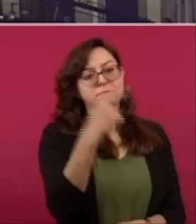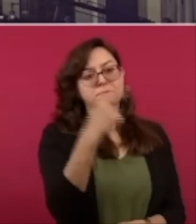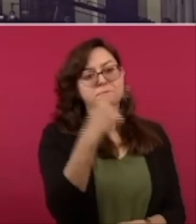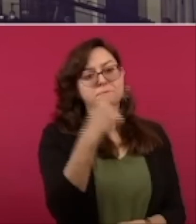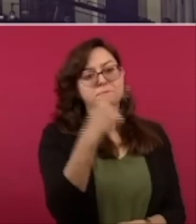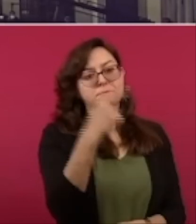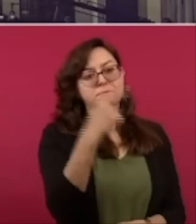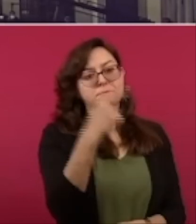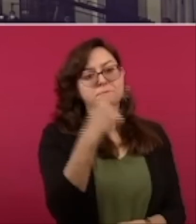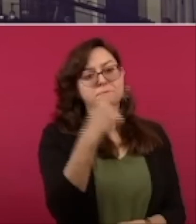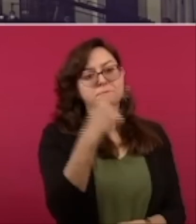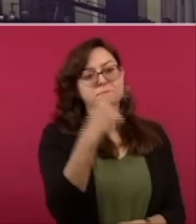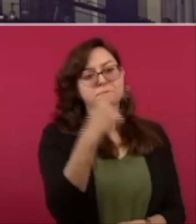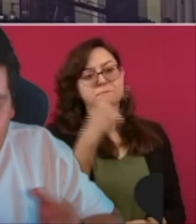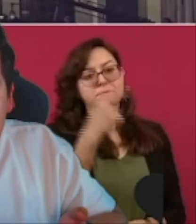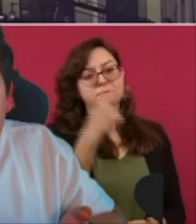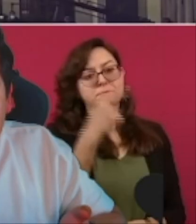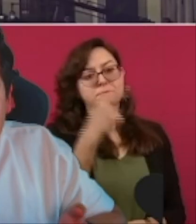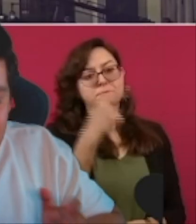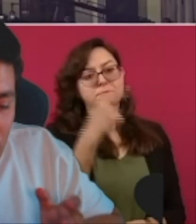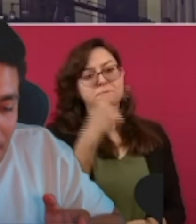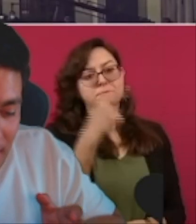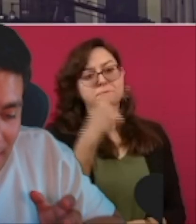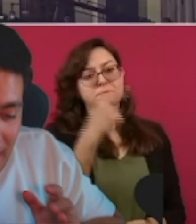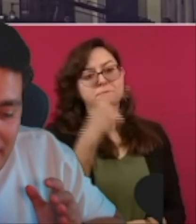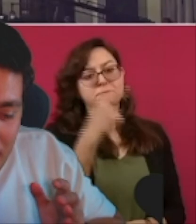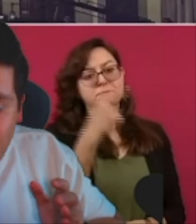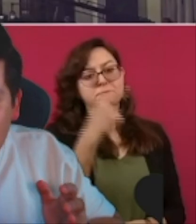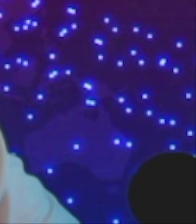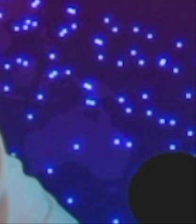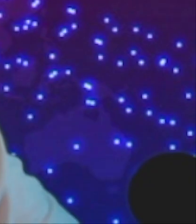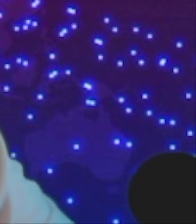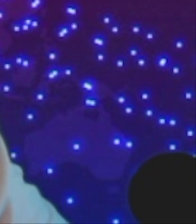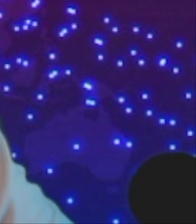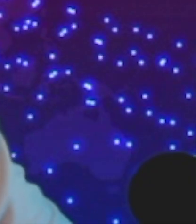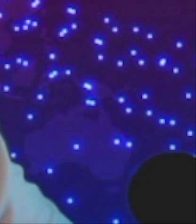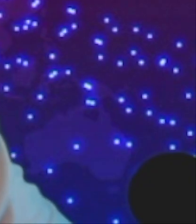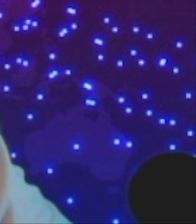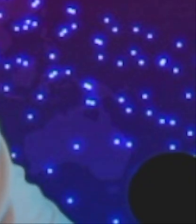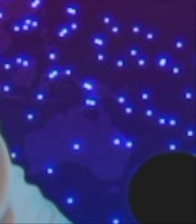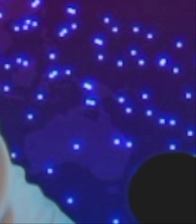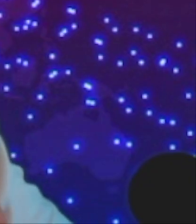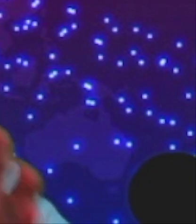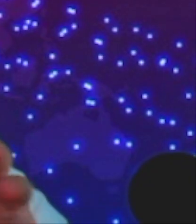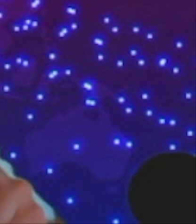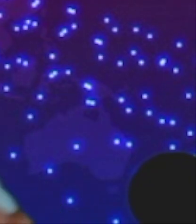que dijo el presidente Andrés Manuel López Obrador. Y mientras Norma Piña y el Poder Judicial se hunde y se